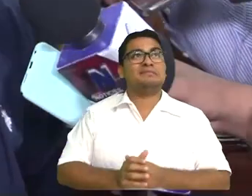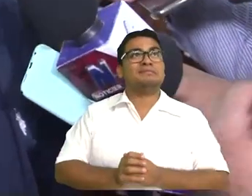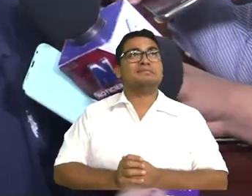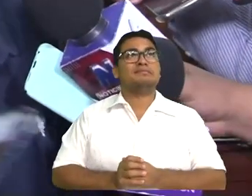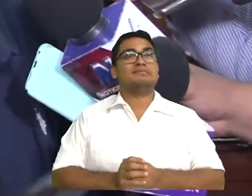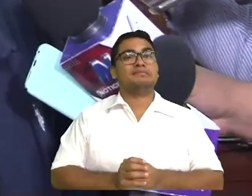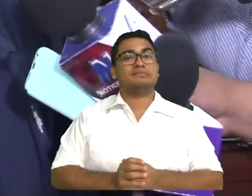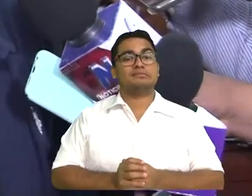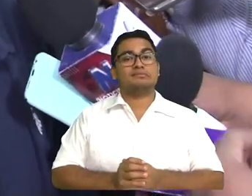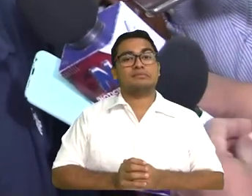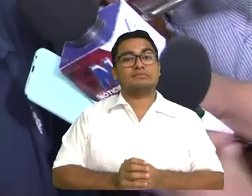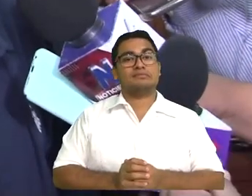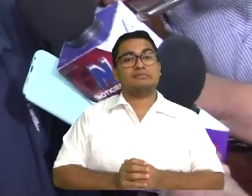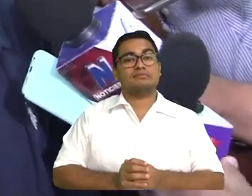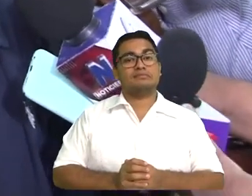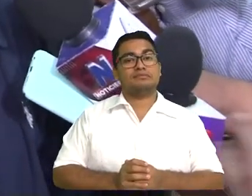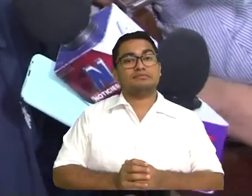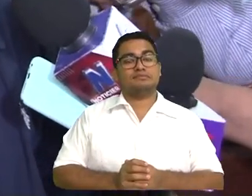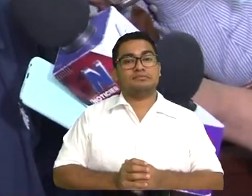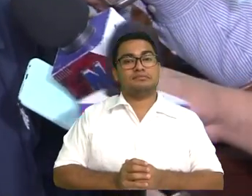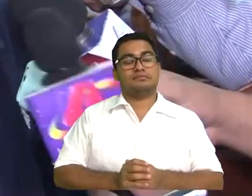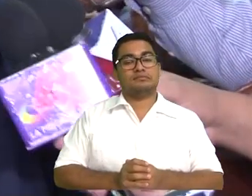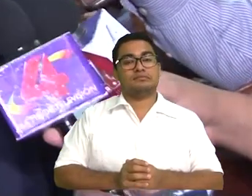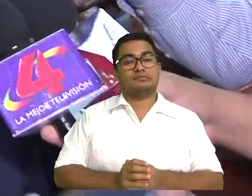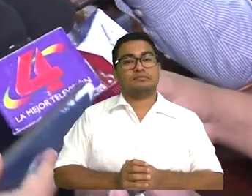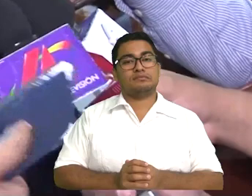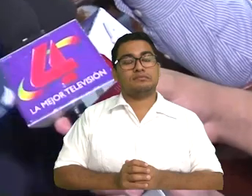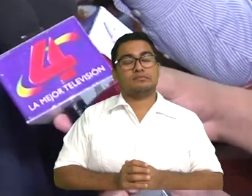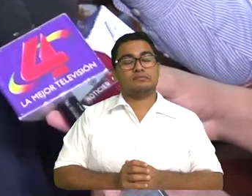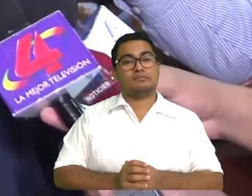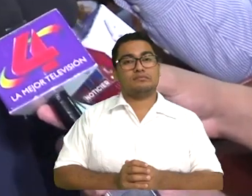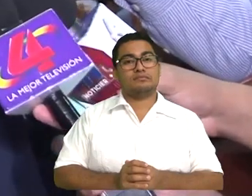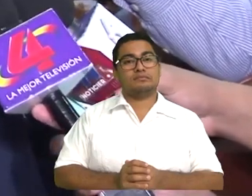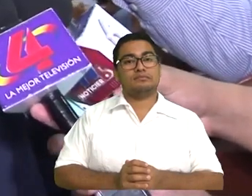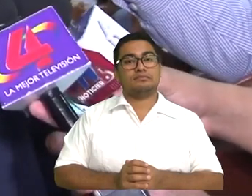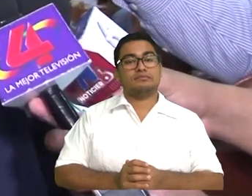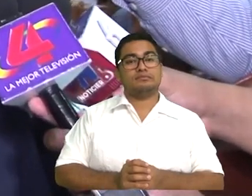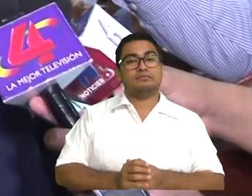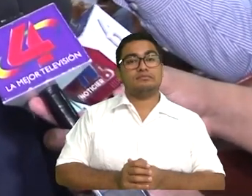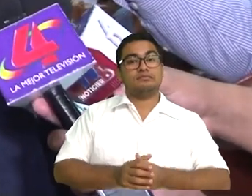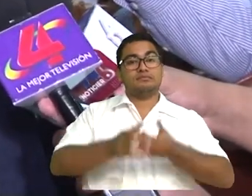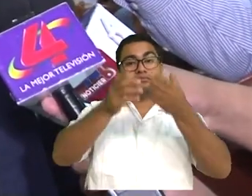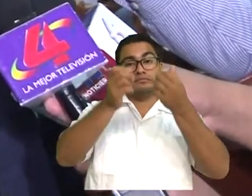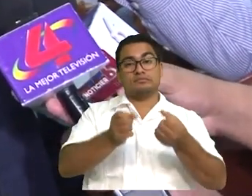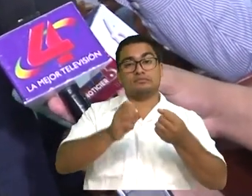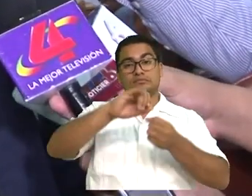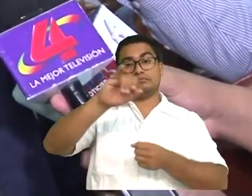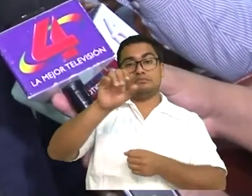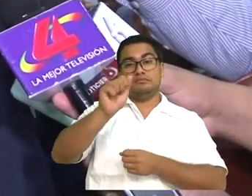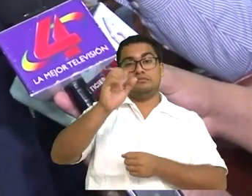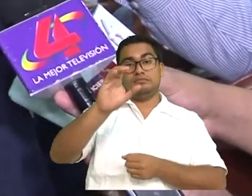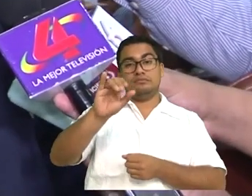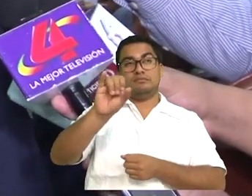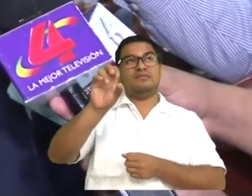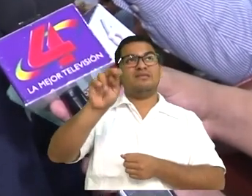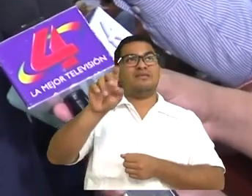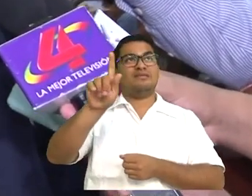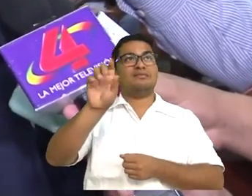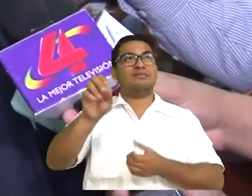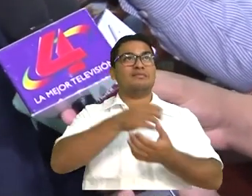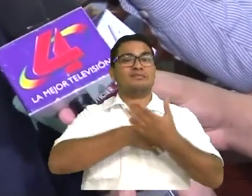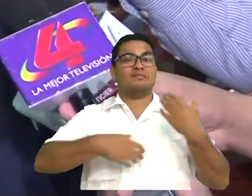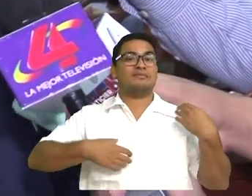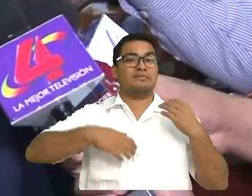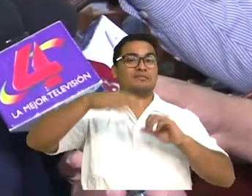¿De qué manera contribuyó a la Asamblea Nacional cuando fue legislador? Bueno, él primero recordar que fue presidente de la Comisión